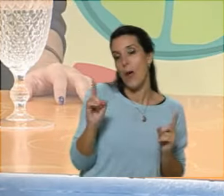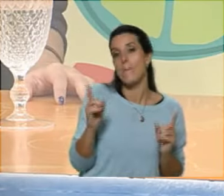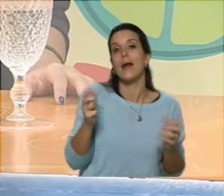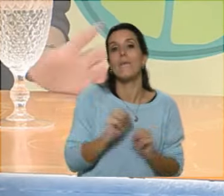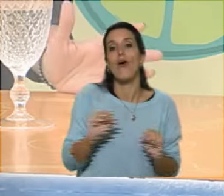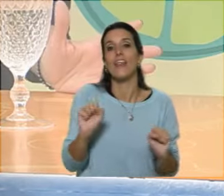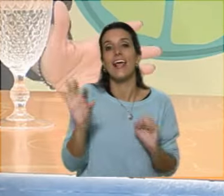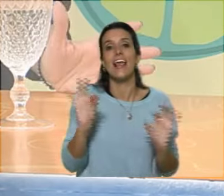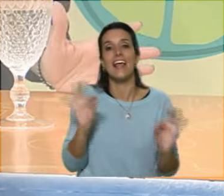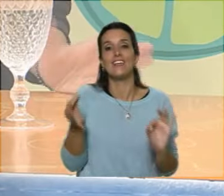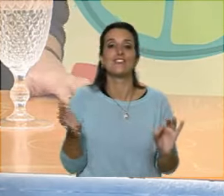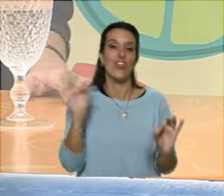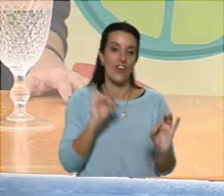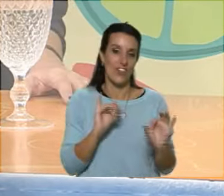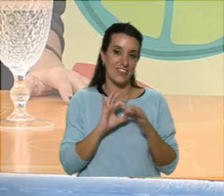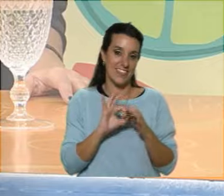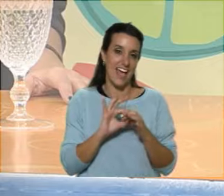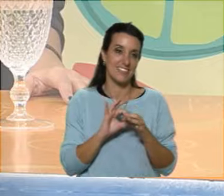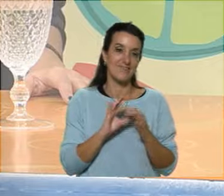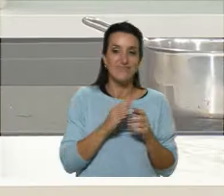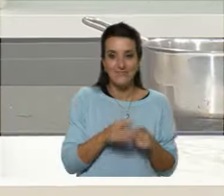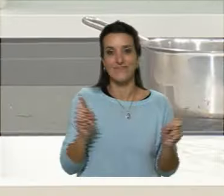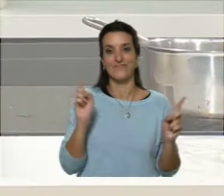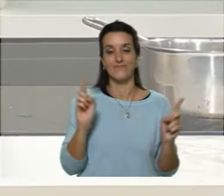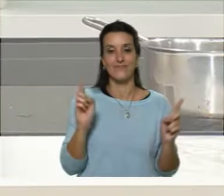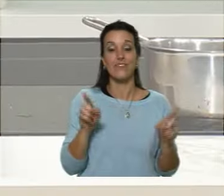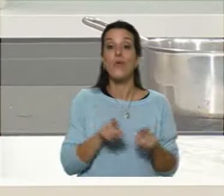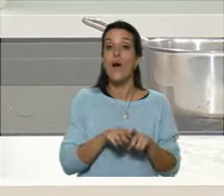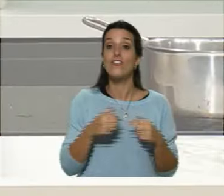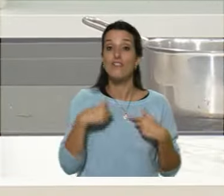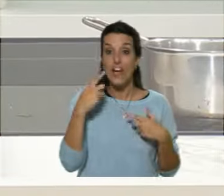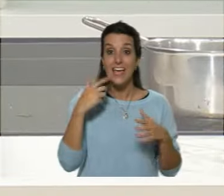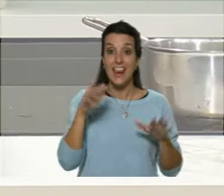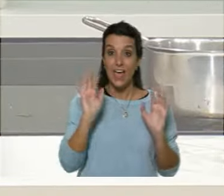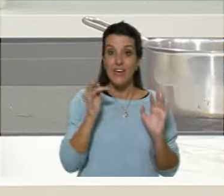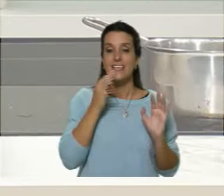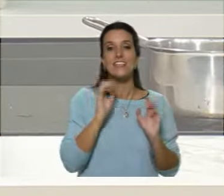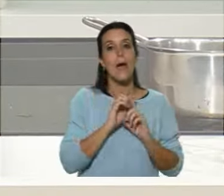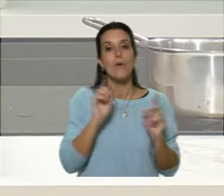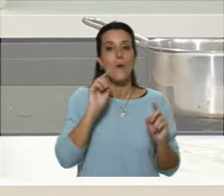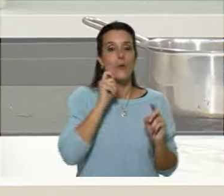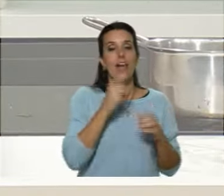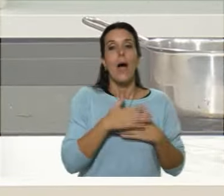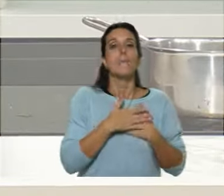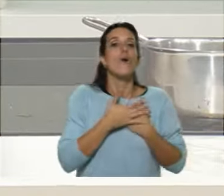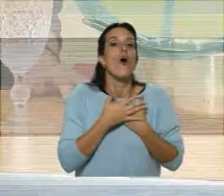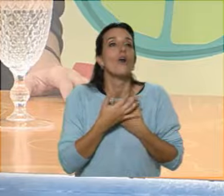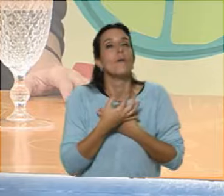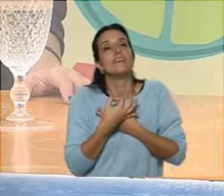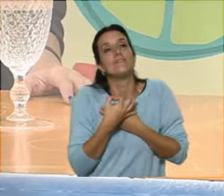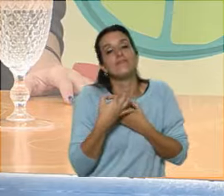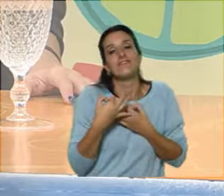poder elegirte todos los días. Va por otro lado. Igual yo creo que esto que dice Leo, tampoco está bueno ese amor como idealizado. Ah,